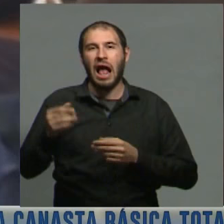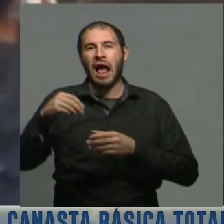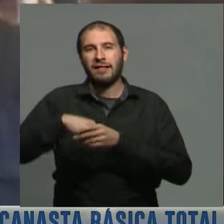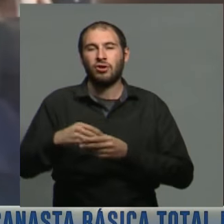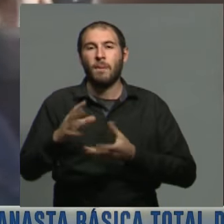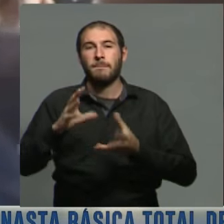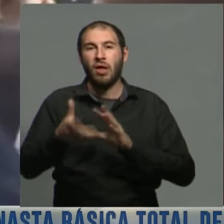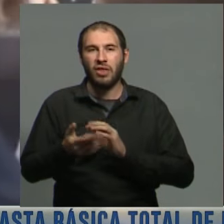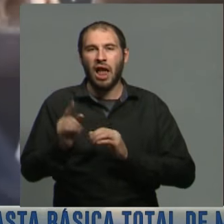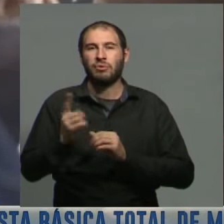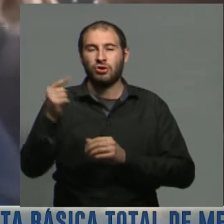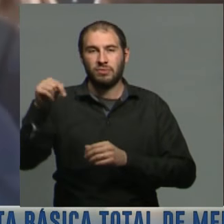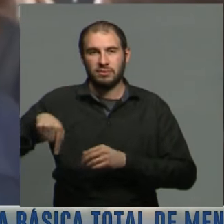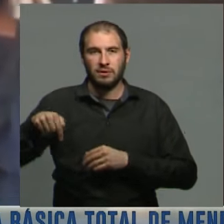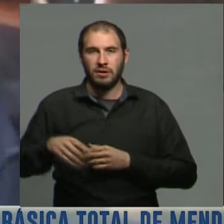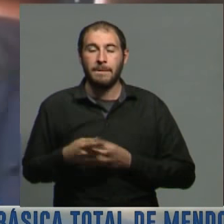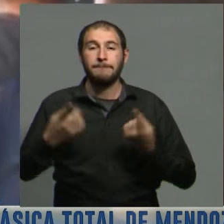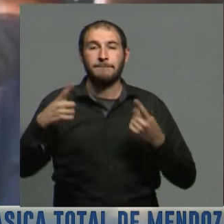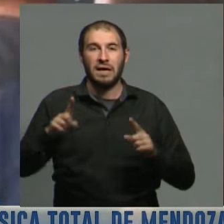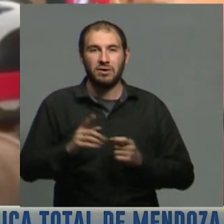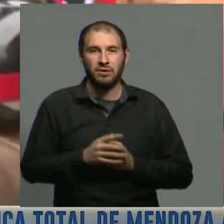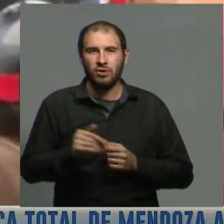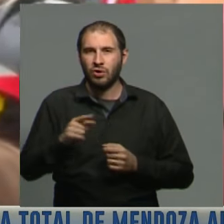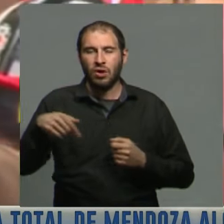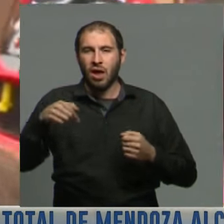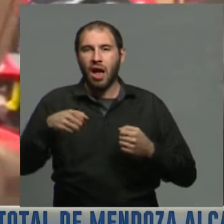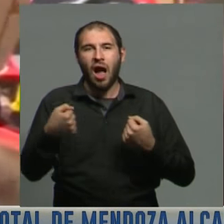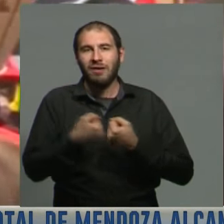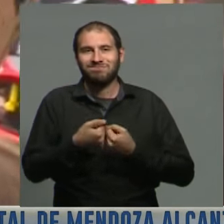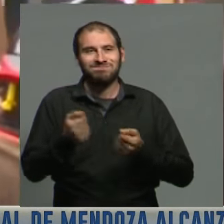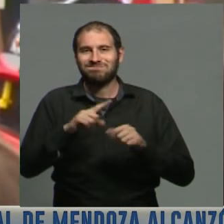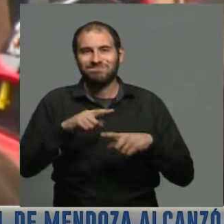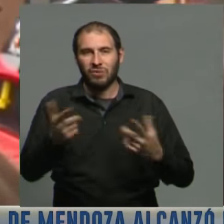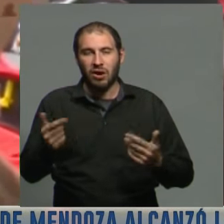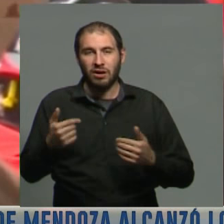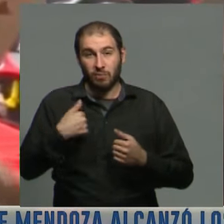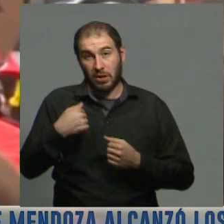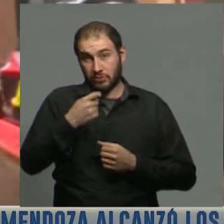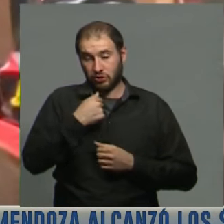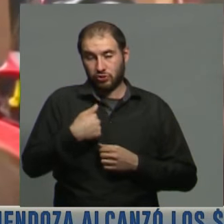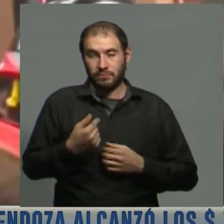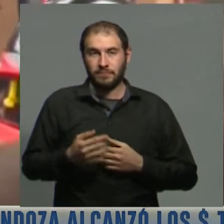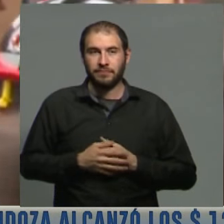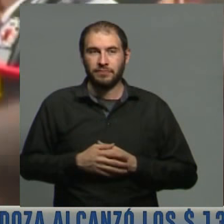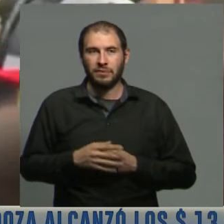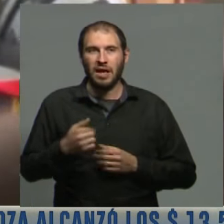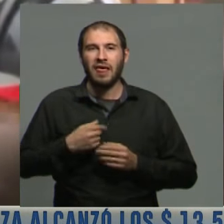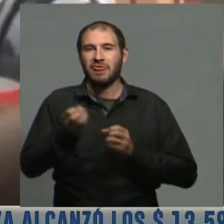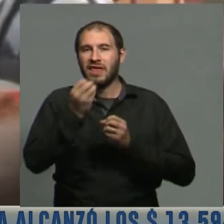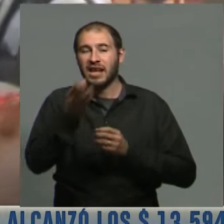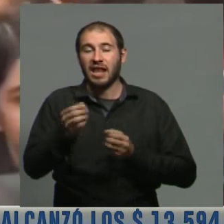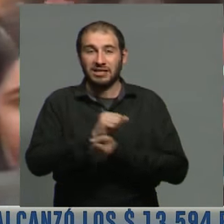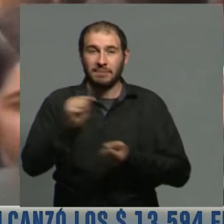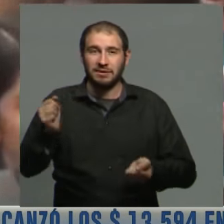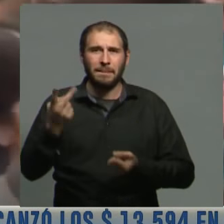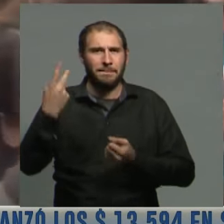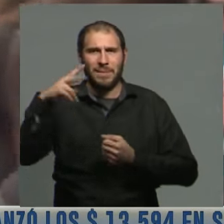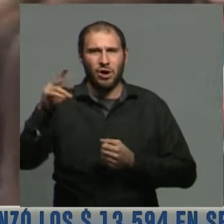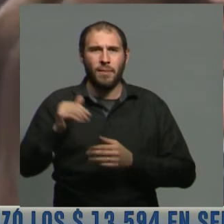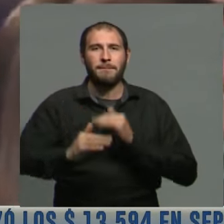es el modelo autonómico actual, pero lo que no estamos para nada a favor, y es mi caso, por ejemplo, que se declare la independencia, y menos con